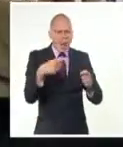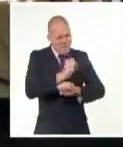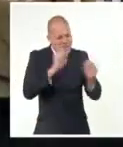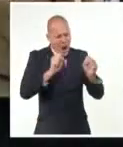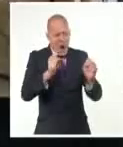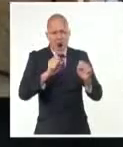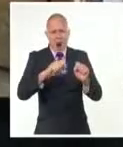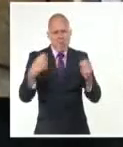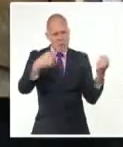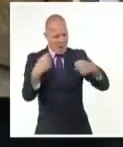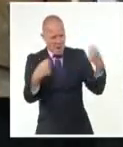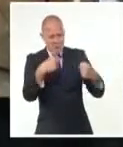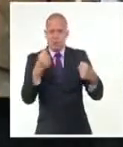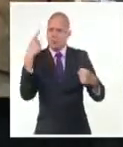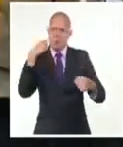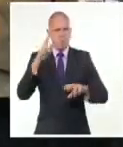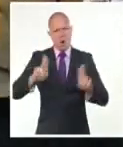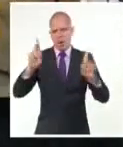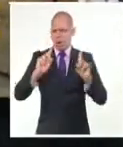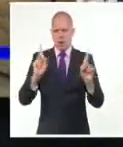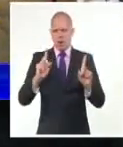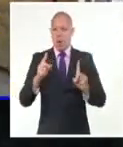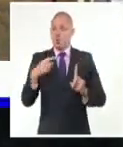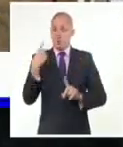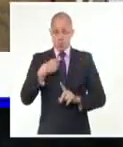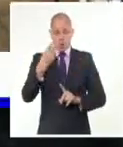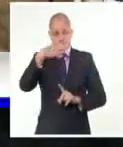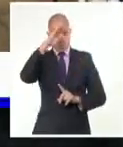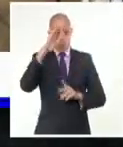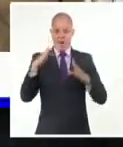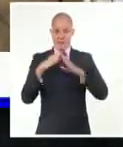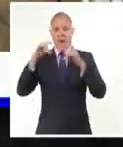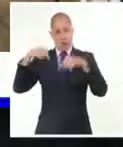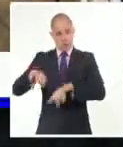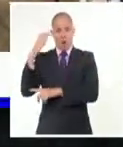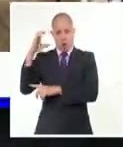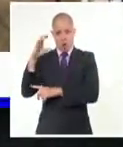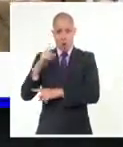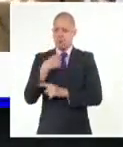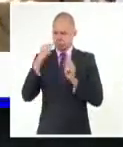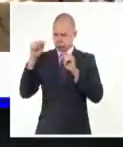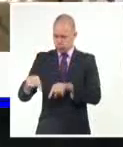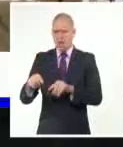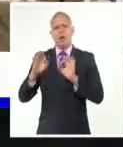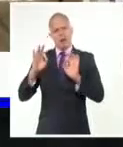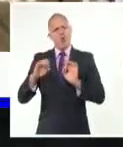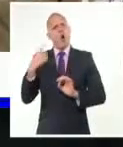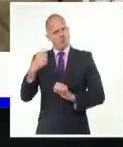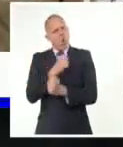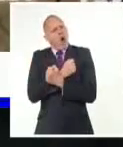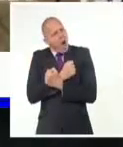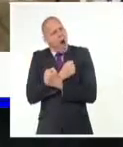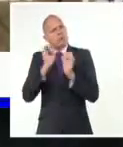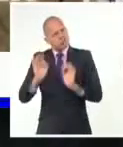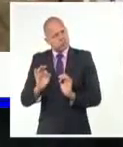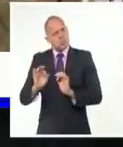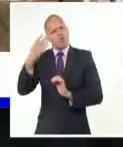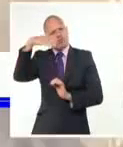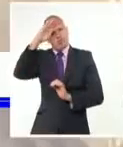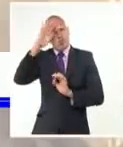los cubanos residentes en Colombia representando a los cubanos de bien, los cubanos que sí quieren a Cuba, los cubanos que